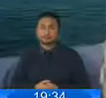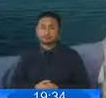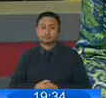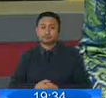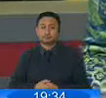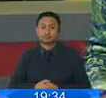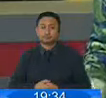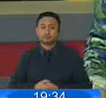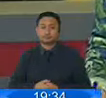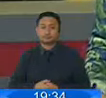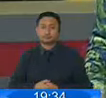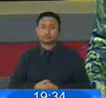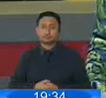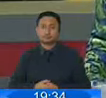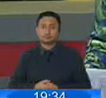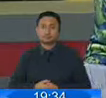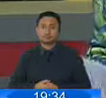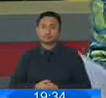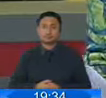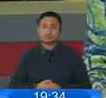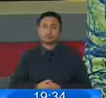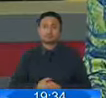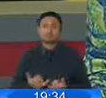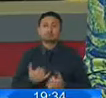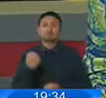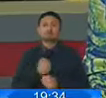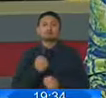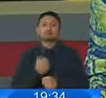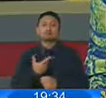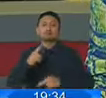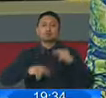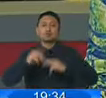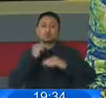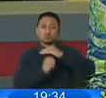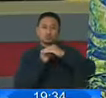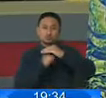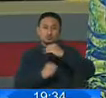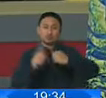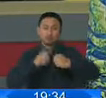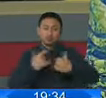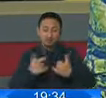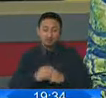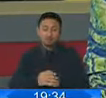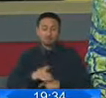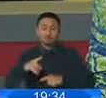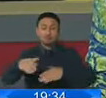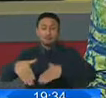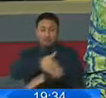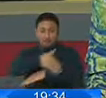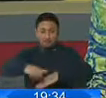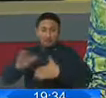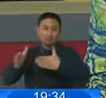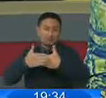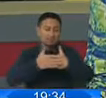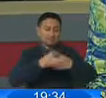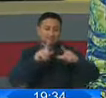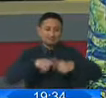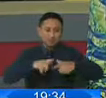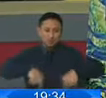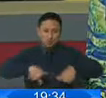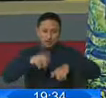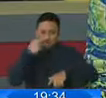Vintimilla. Los trabajos que se realizan actualmente por la construcción del metro de Quito han provocado el cierre de algunas vías en diferentes sectores de la